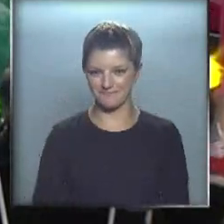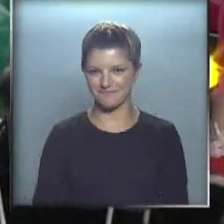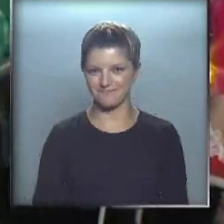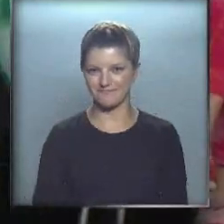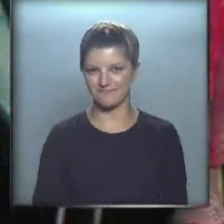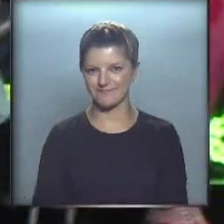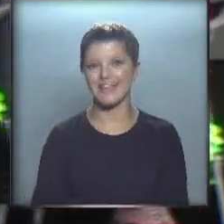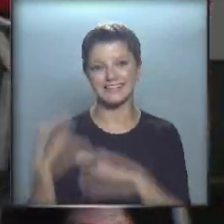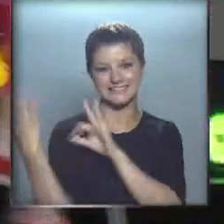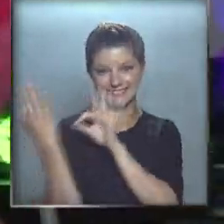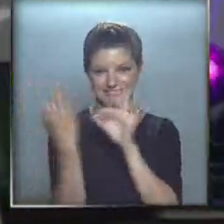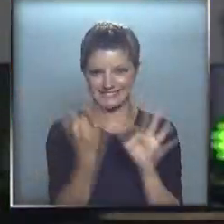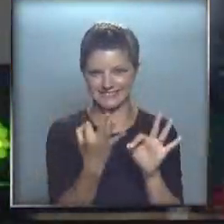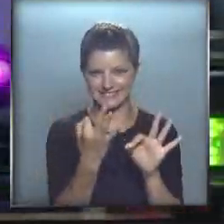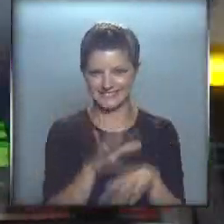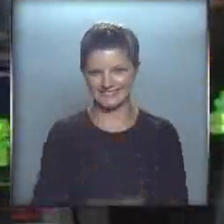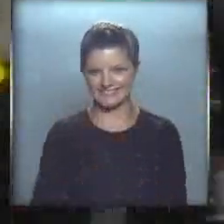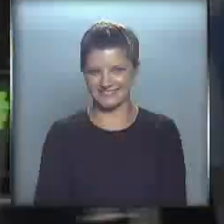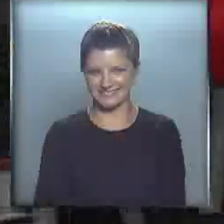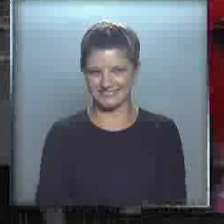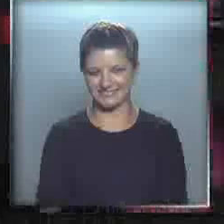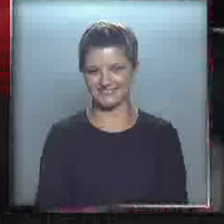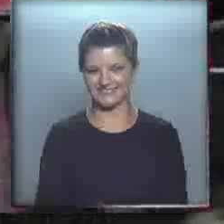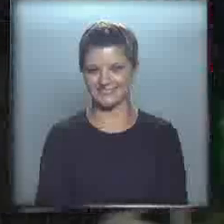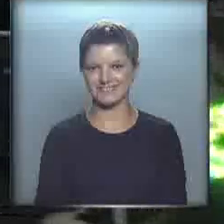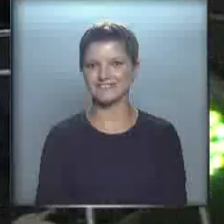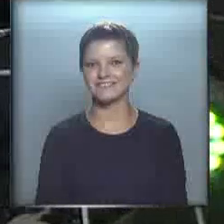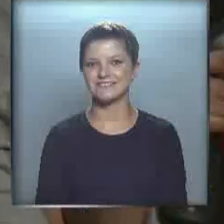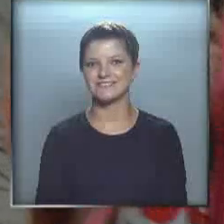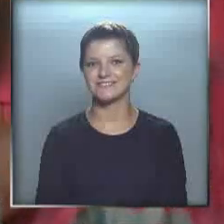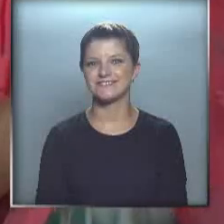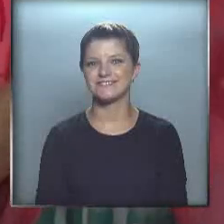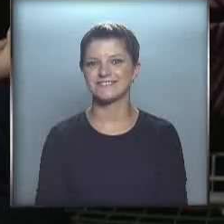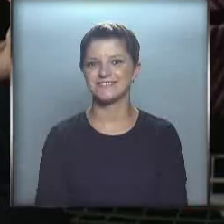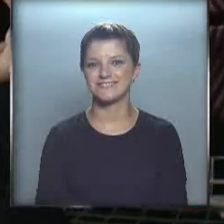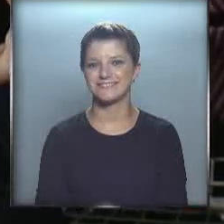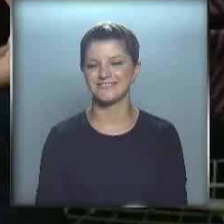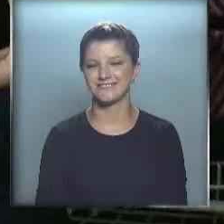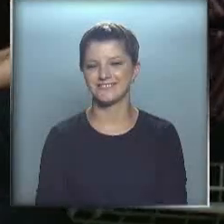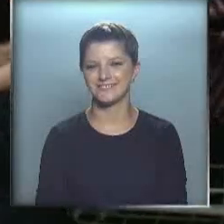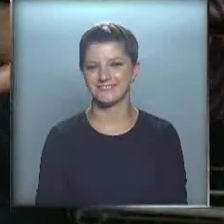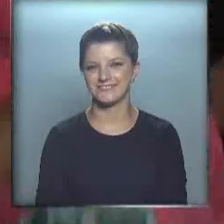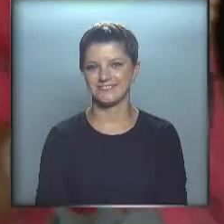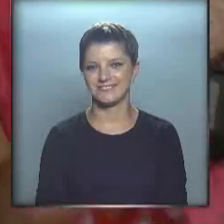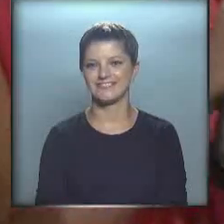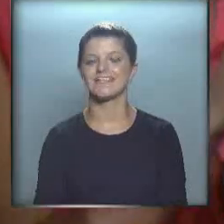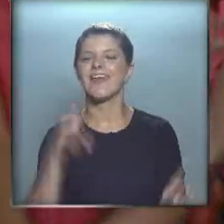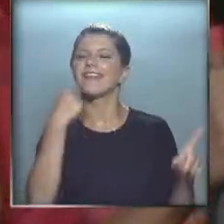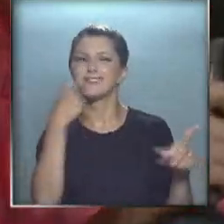Ahí viene Santiago. Ahí está. El amor es así. Era una canción